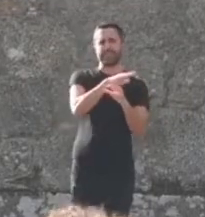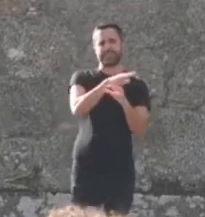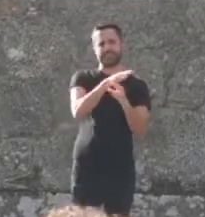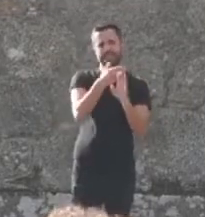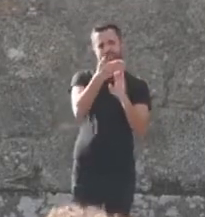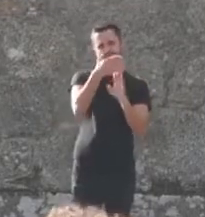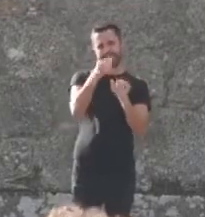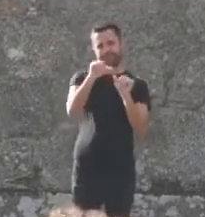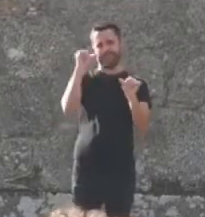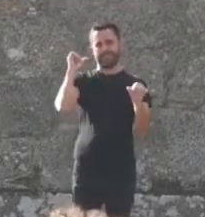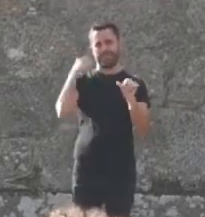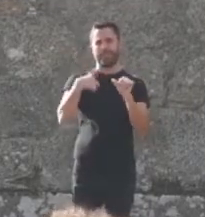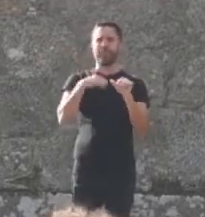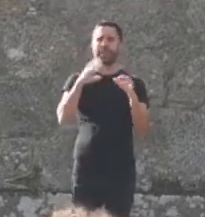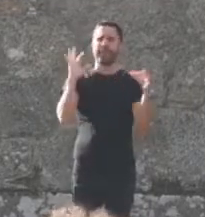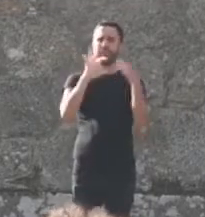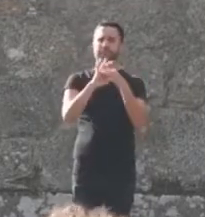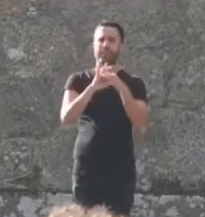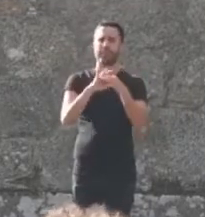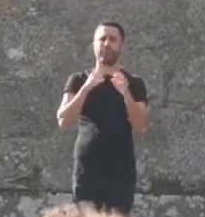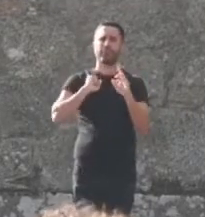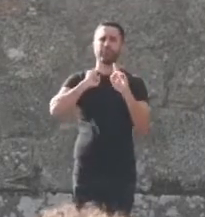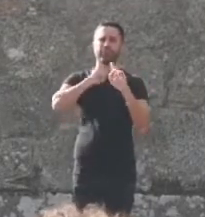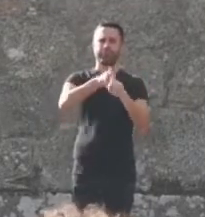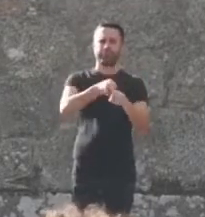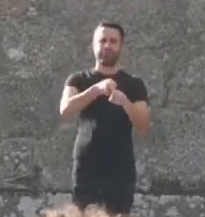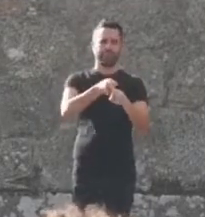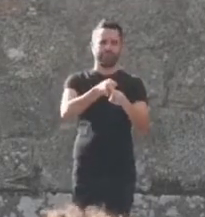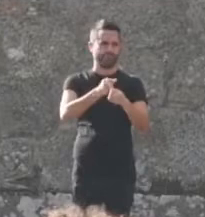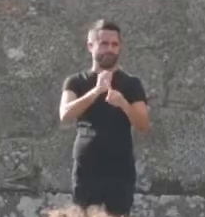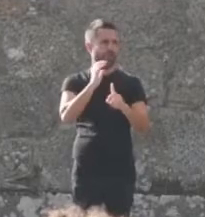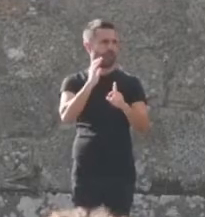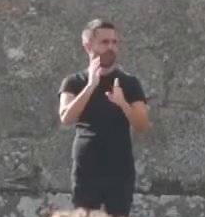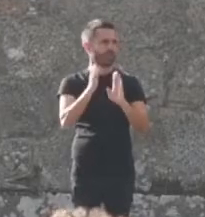represión. E se facedes un percorrido